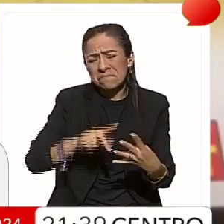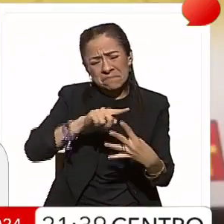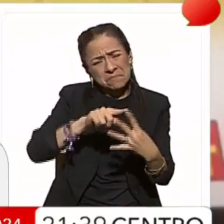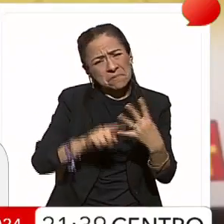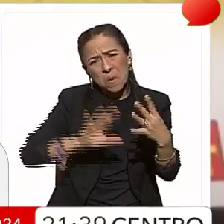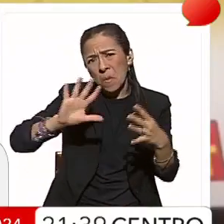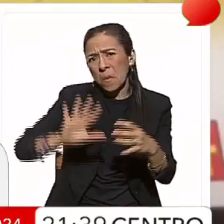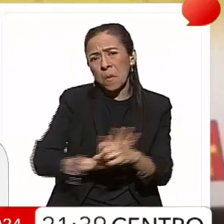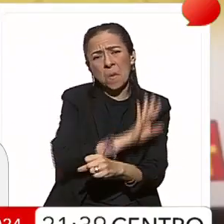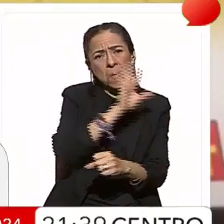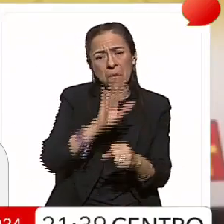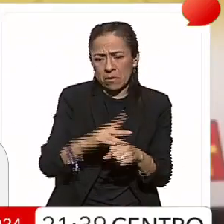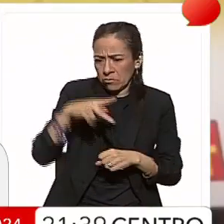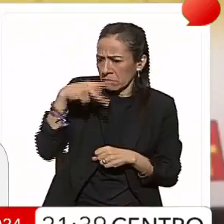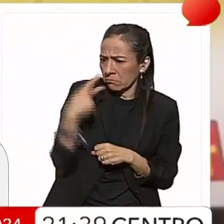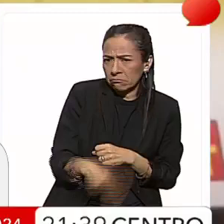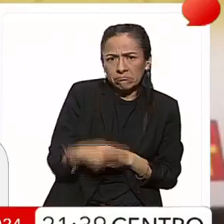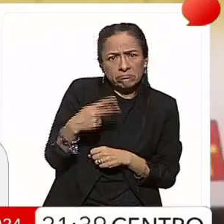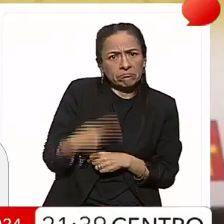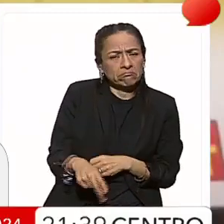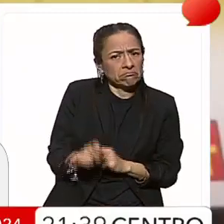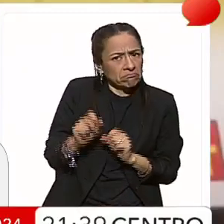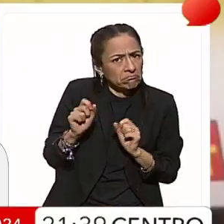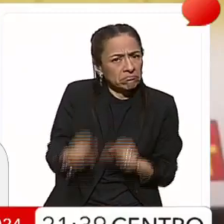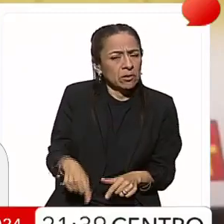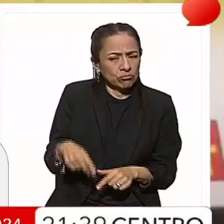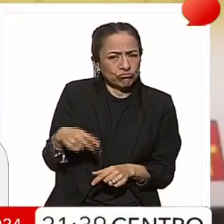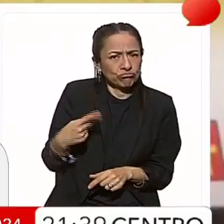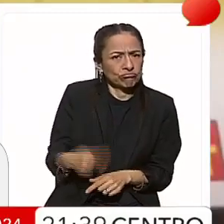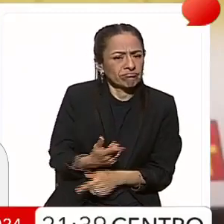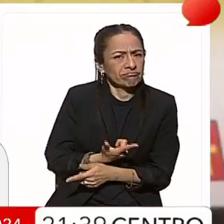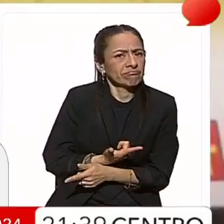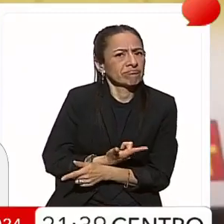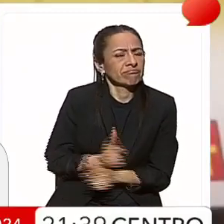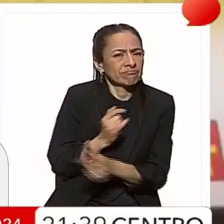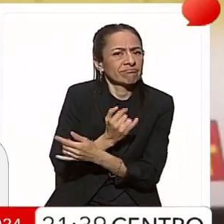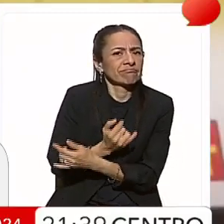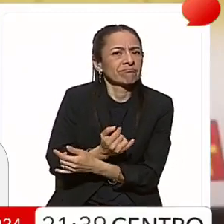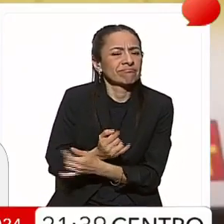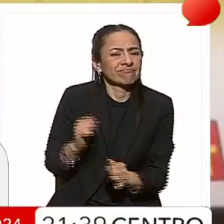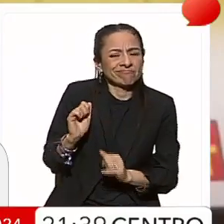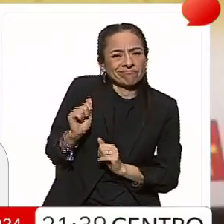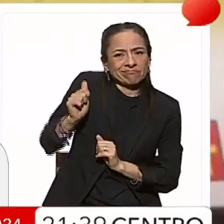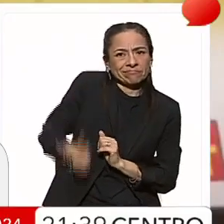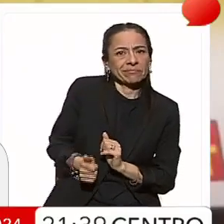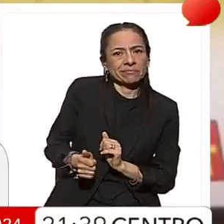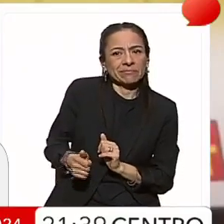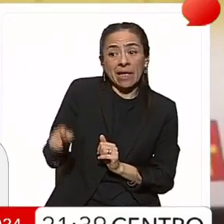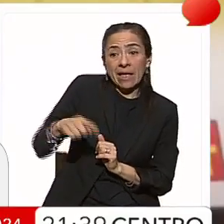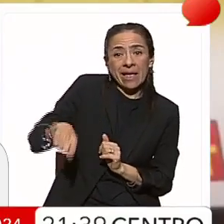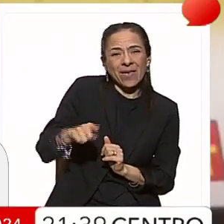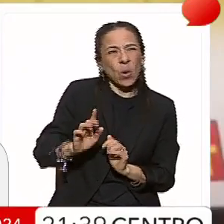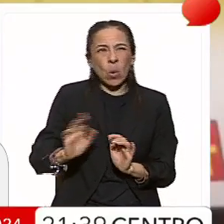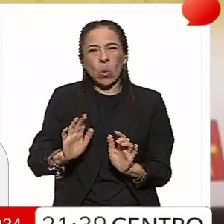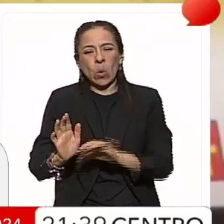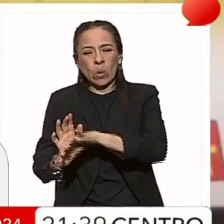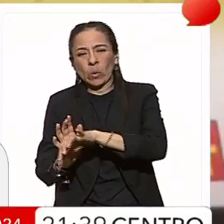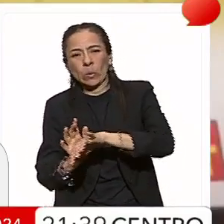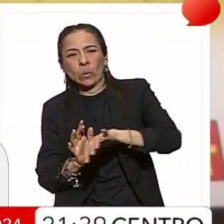correspondía a la soberanía nacional. Ellos los apartaron, los pusieron en un nicho y creyeron